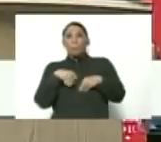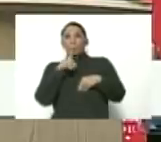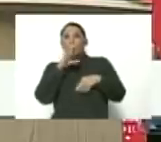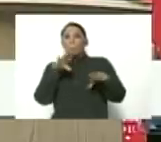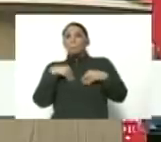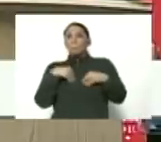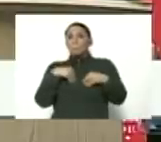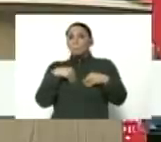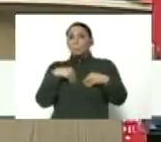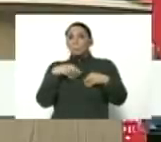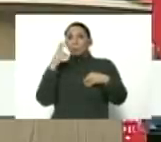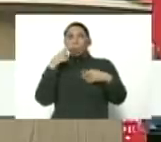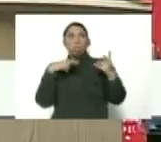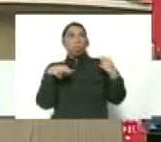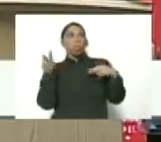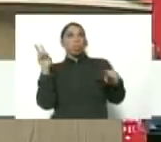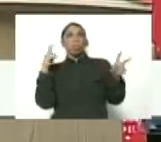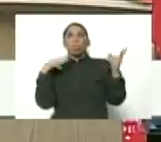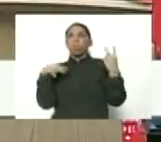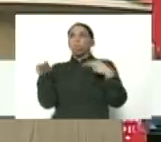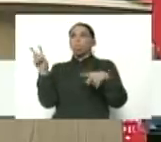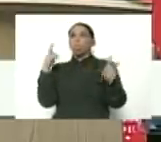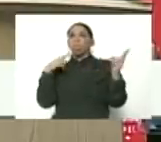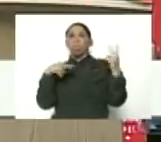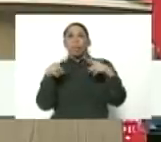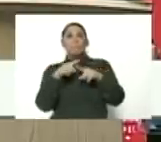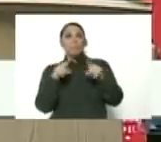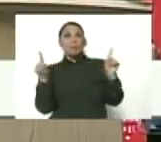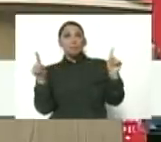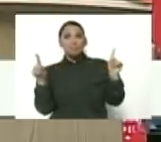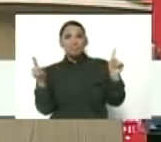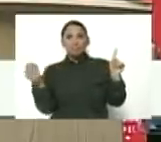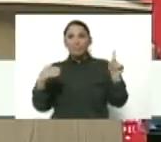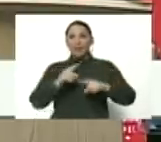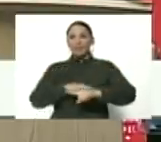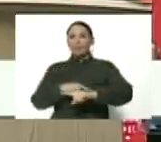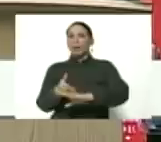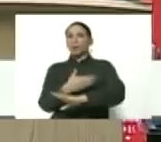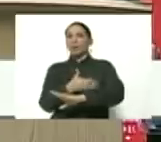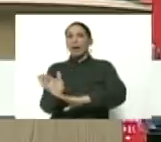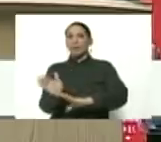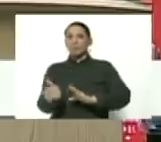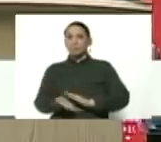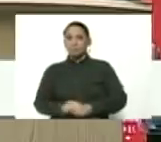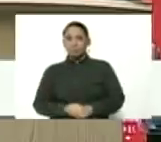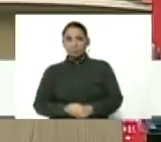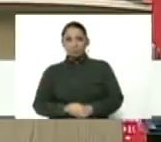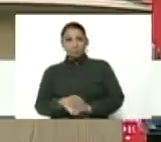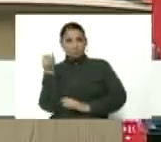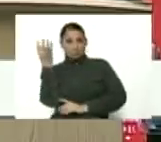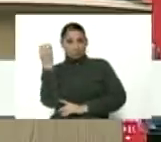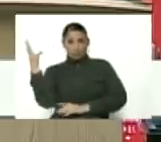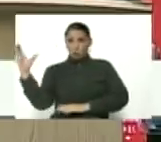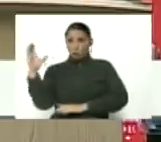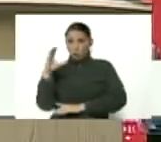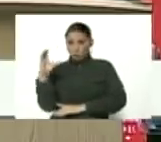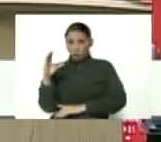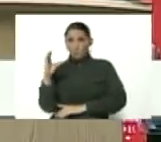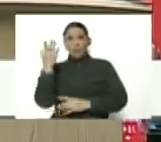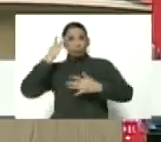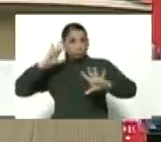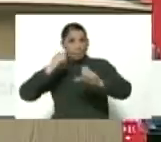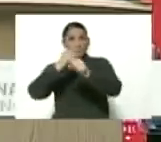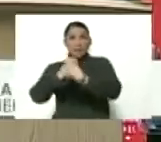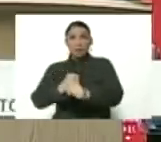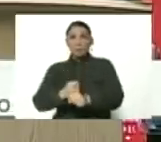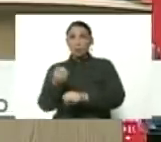boca, mira hacia un lado, pero más temprano que tarde, el Congreso de Colombia, así esperamos,